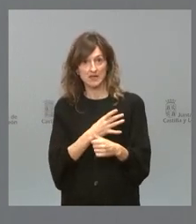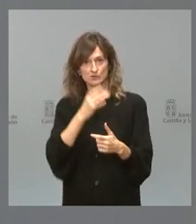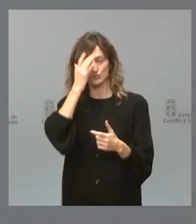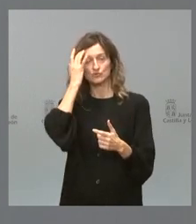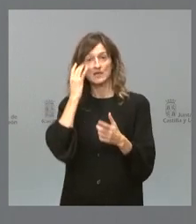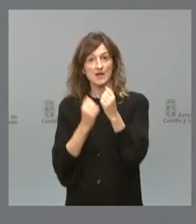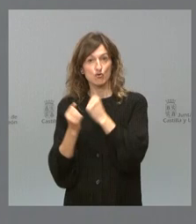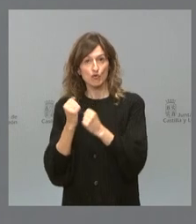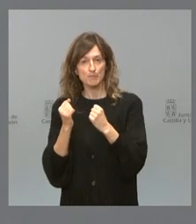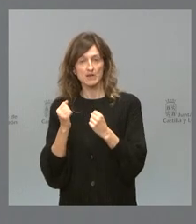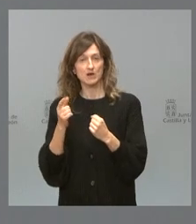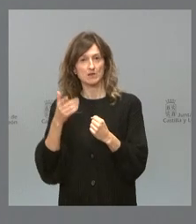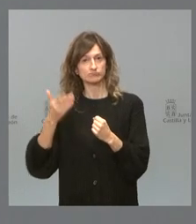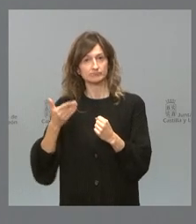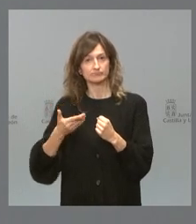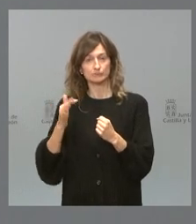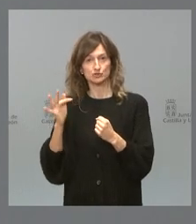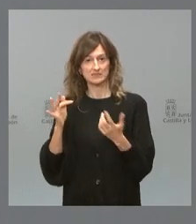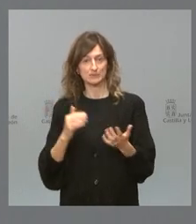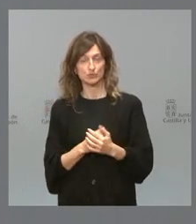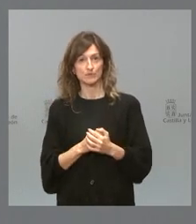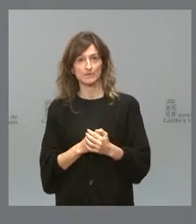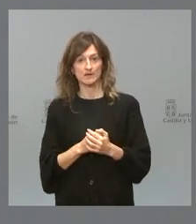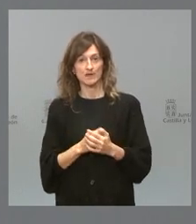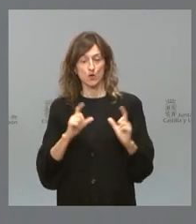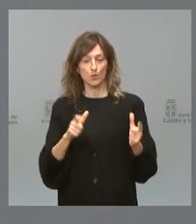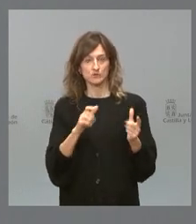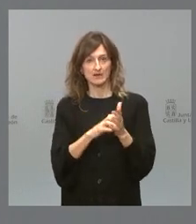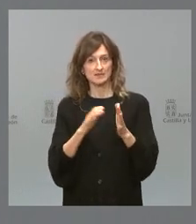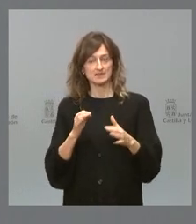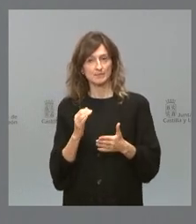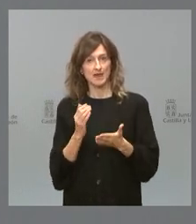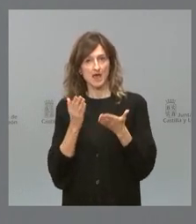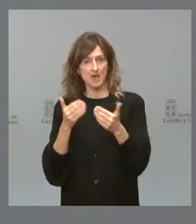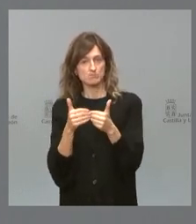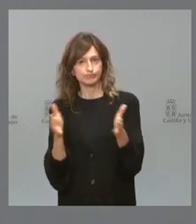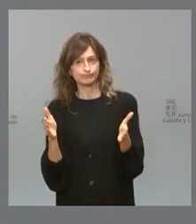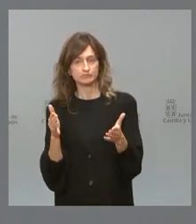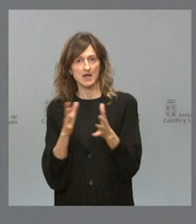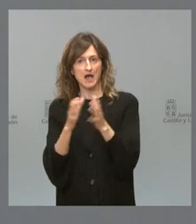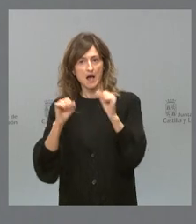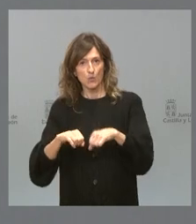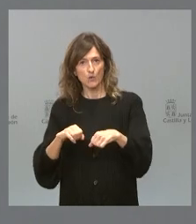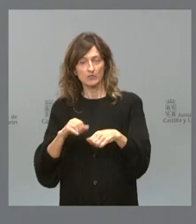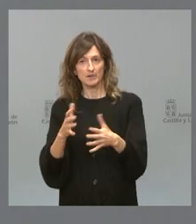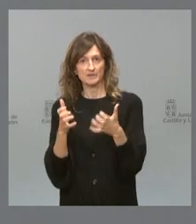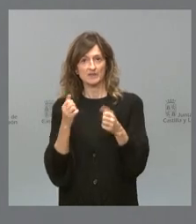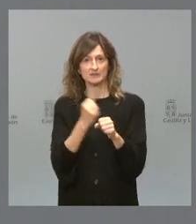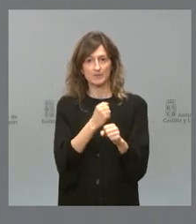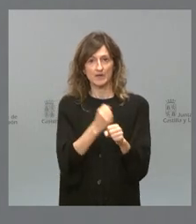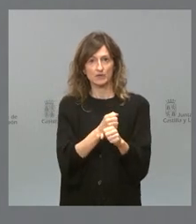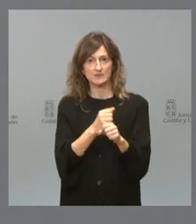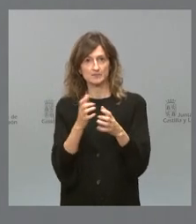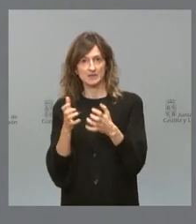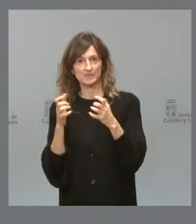y económicos pues es muy positivo van a encontrar siempre la mano tendida en la junta de Castilla y león Para alcanzar acuerdos que beneficien a los trabajadores y que beneficien